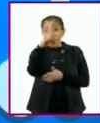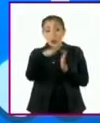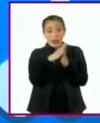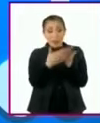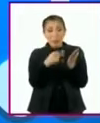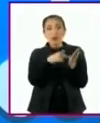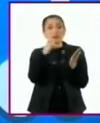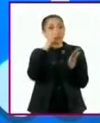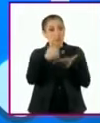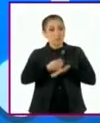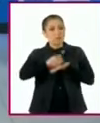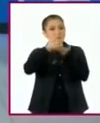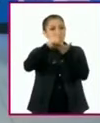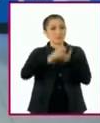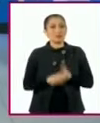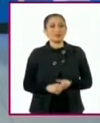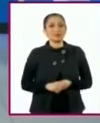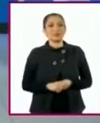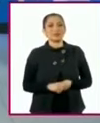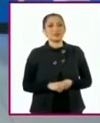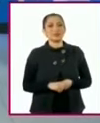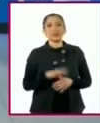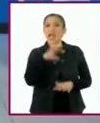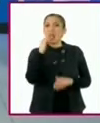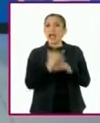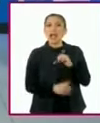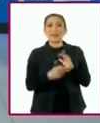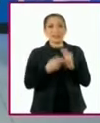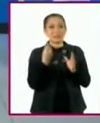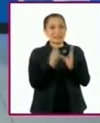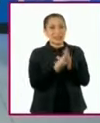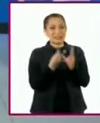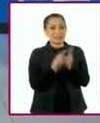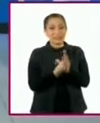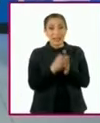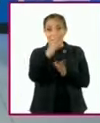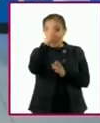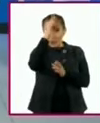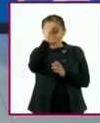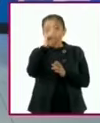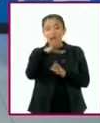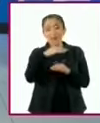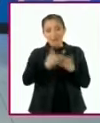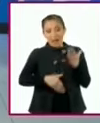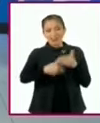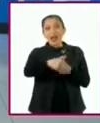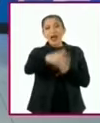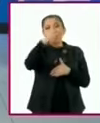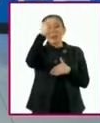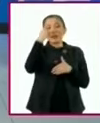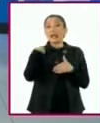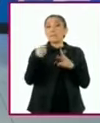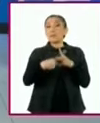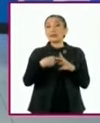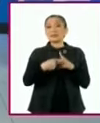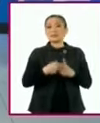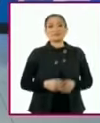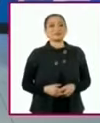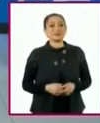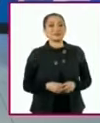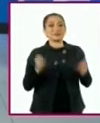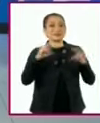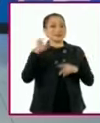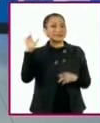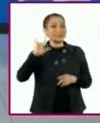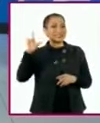libro siempre es un gran aliado. Eso es todo por esta sesión, pero recuerden que hay mucho más que aprender sobre las matemáticas.